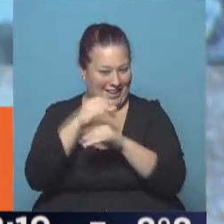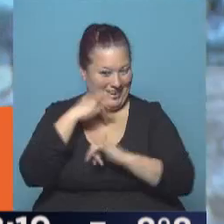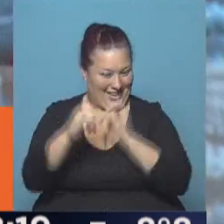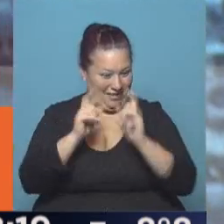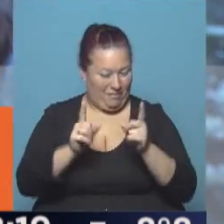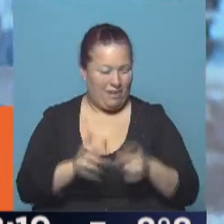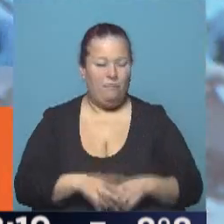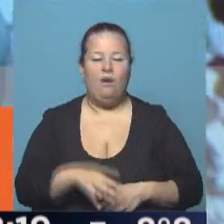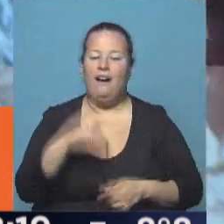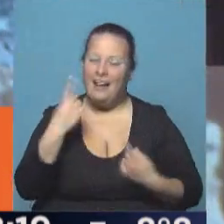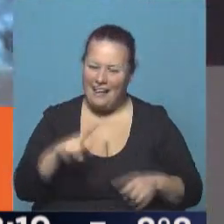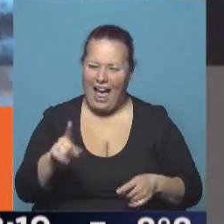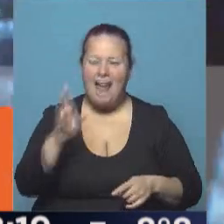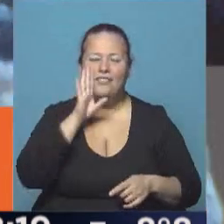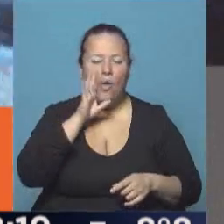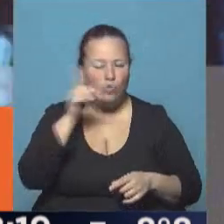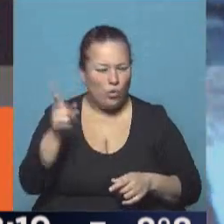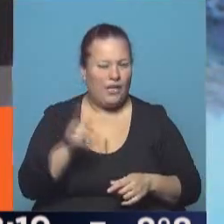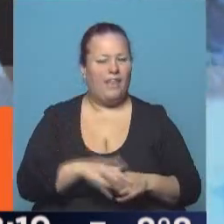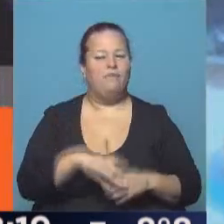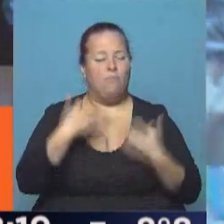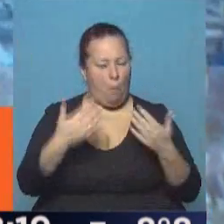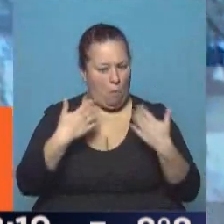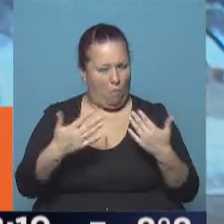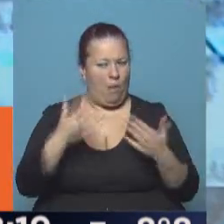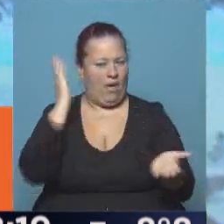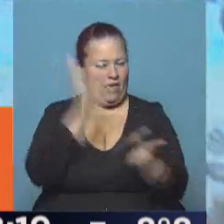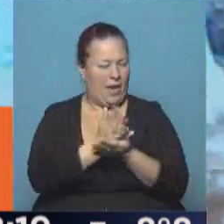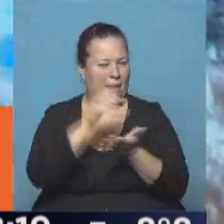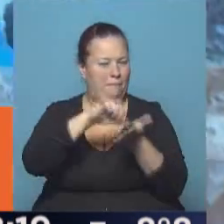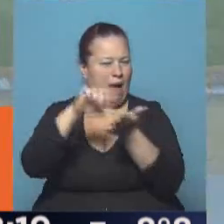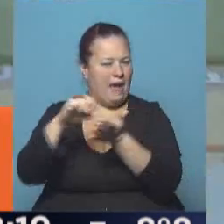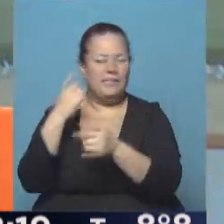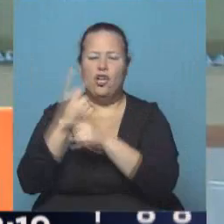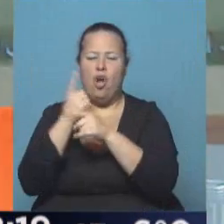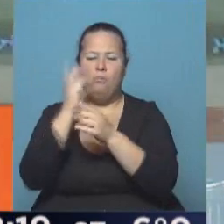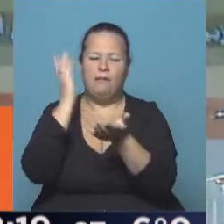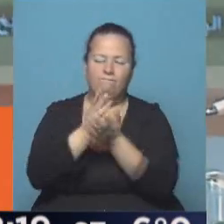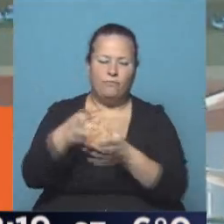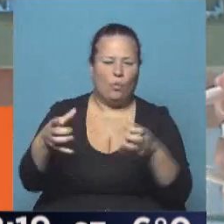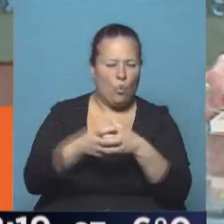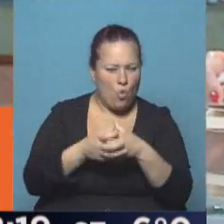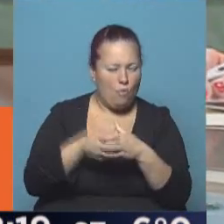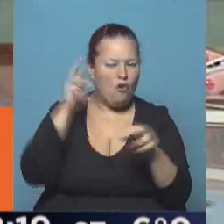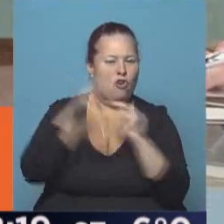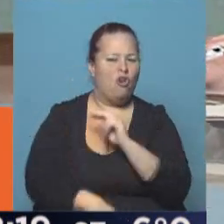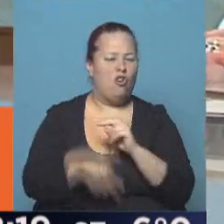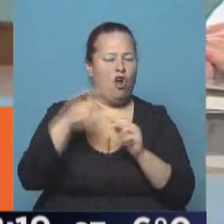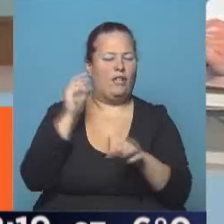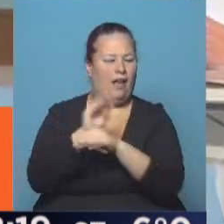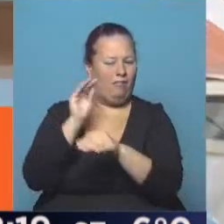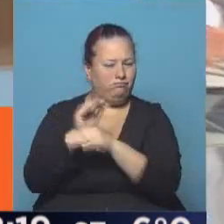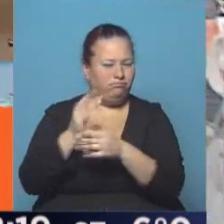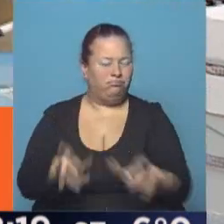decíamos. Es curioso que Estados Unidos, que tiene capacidad para sancionar a muchos países, no pueda con este grupo cortar sus finanzas,